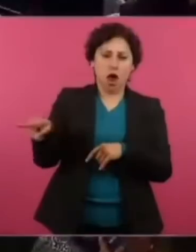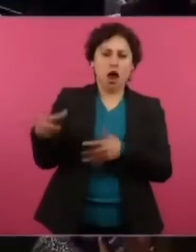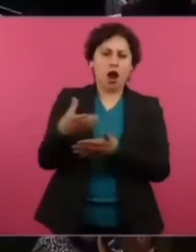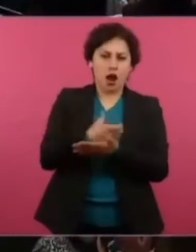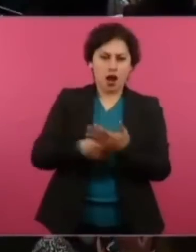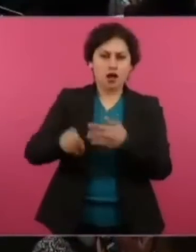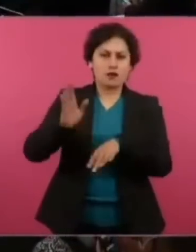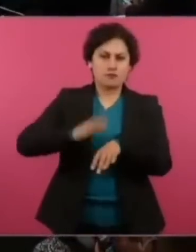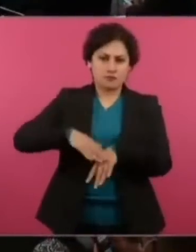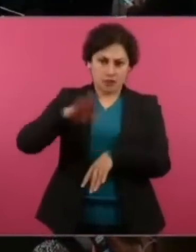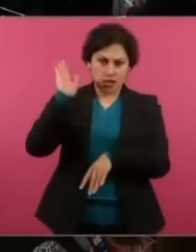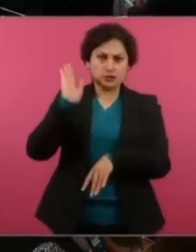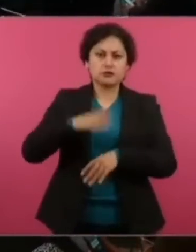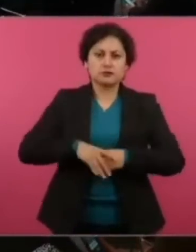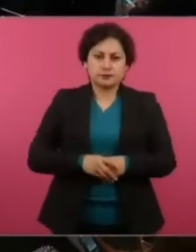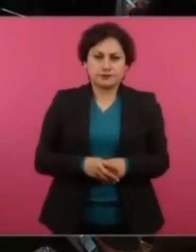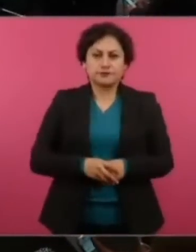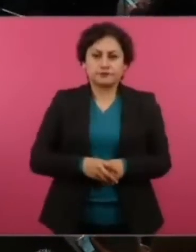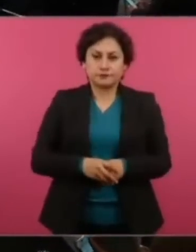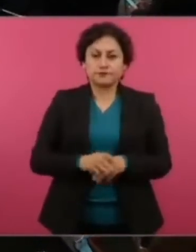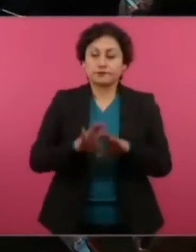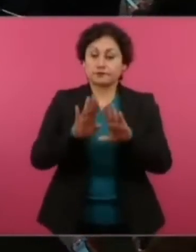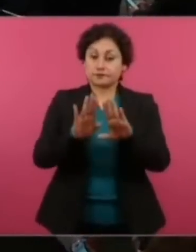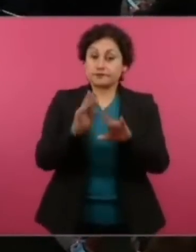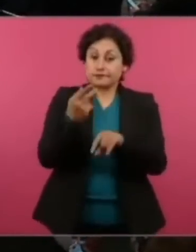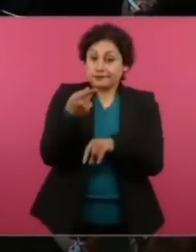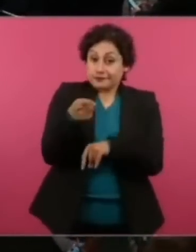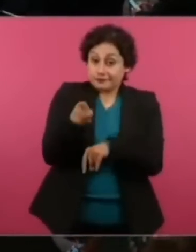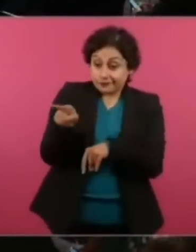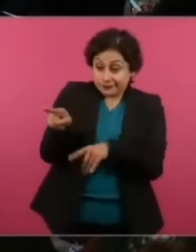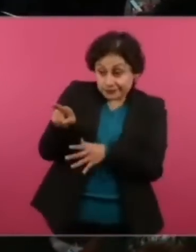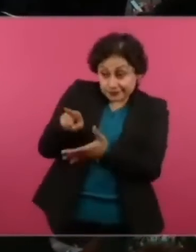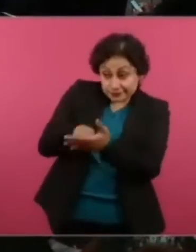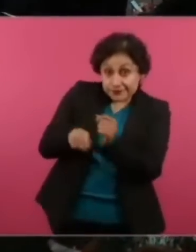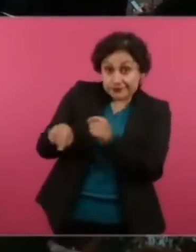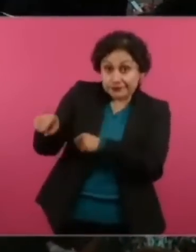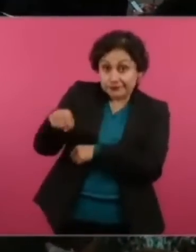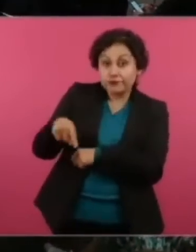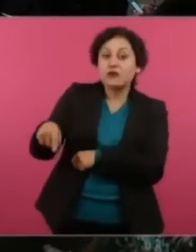ahí ¿sí? Hay también una pirámide,